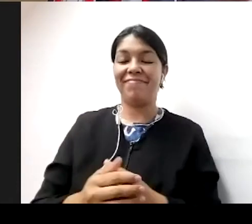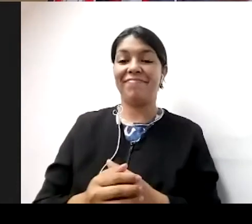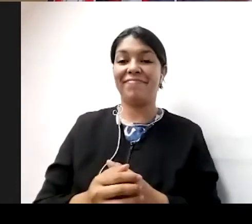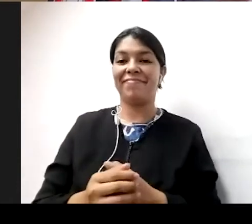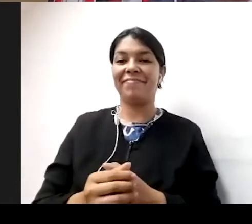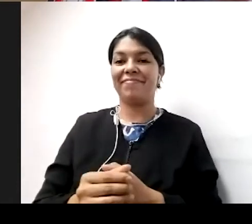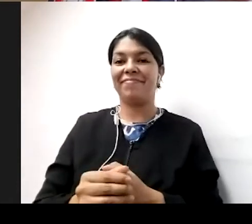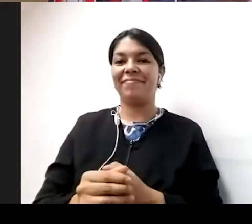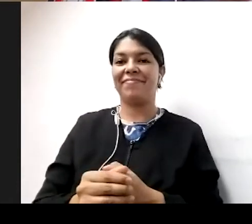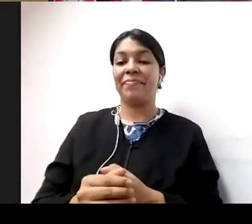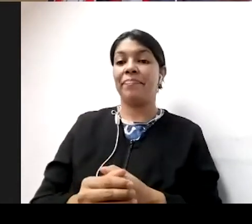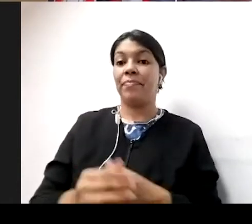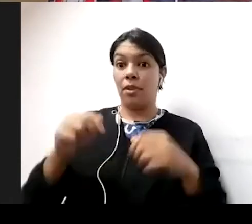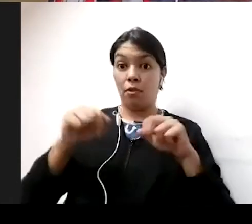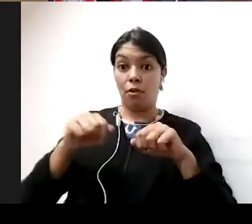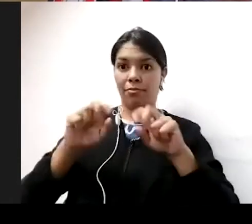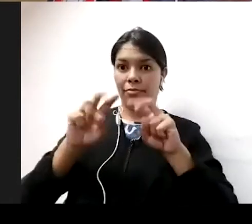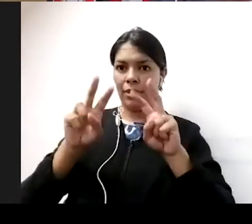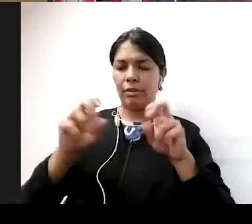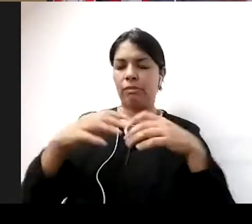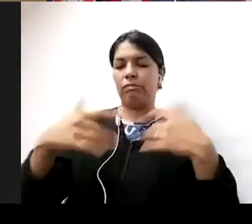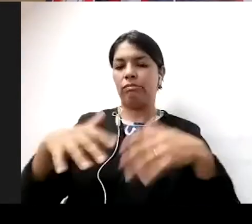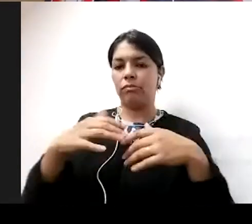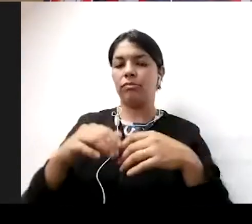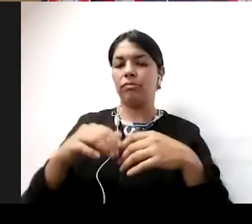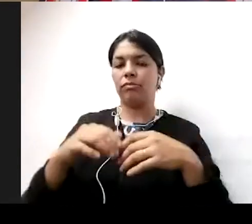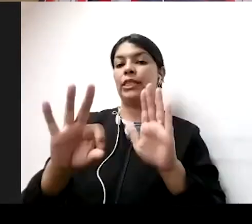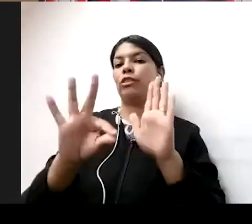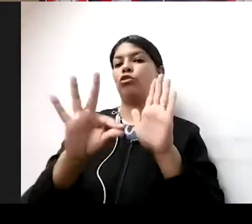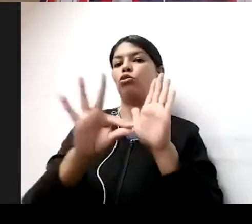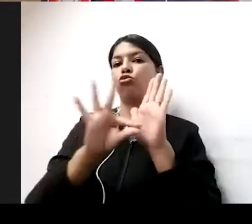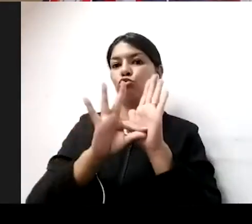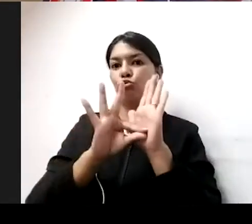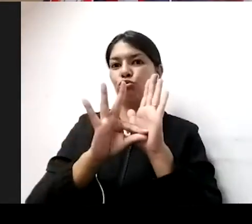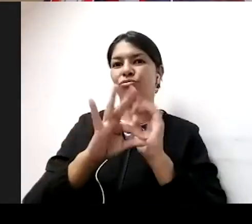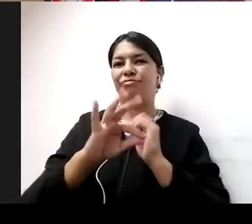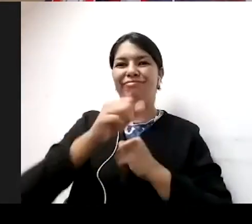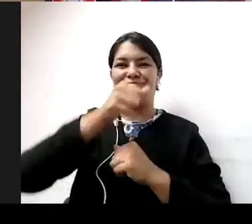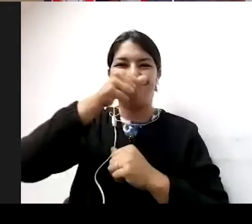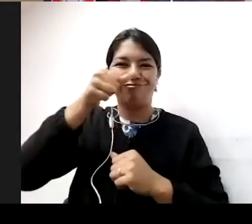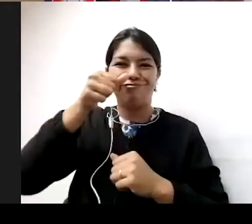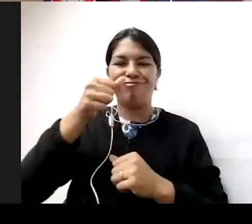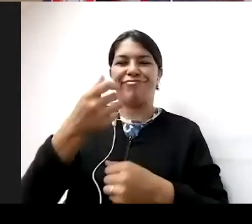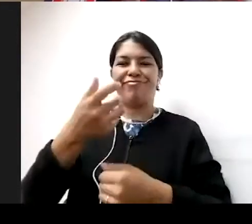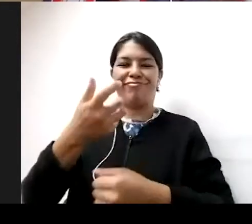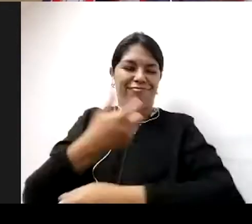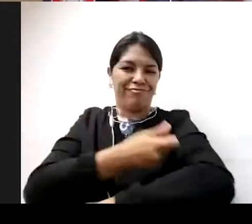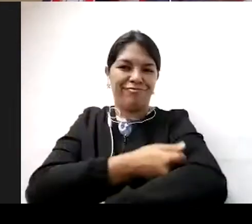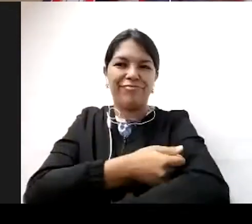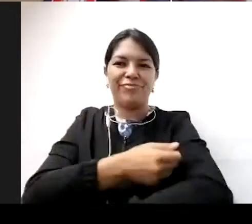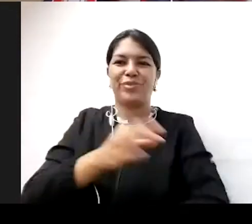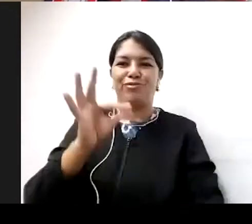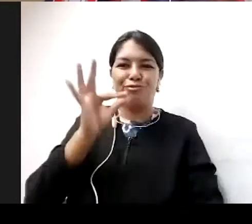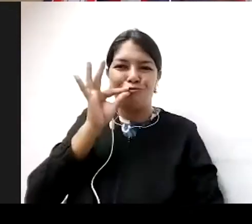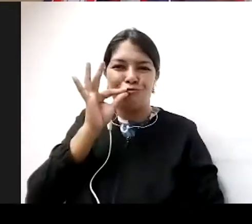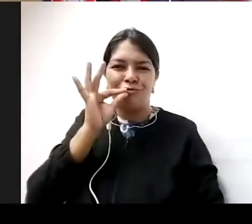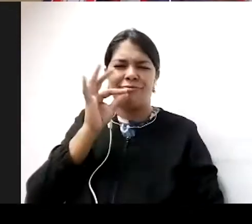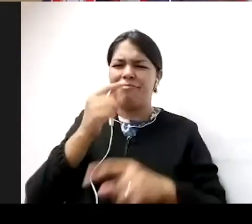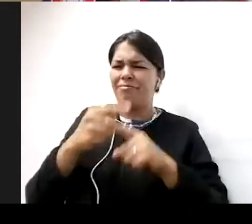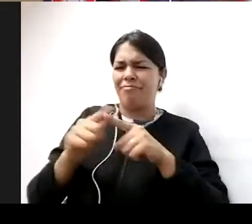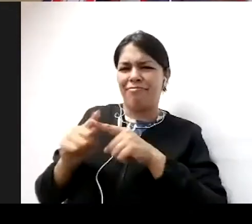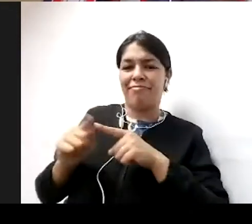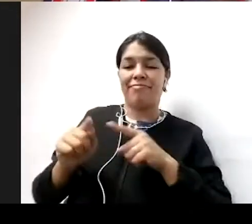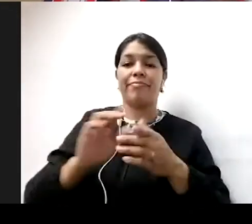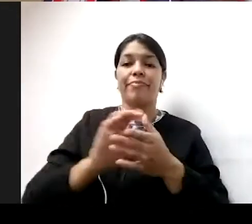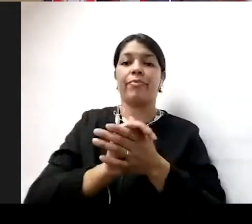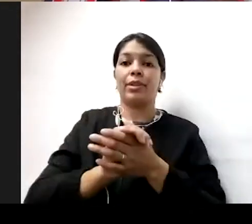muy importante y es el consumo de sustancias psicoactivas, una problemática que crece constantemente amenazando la salud pública y